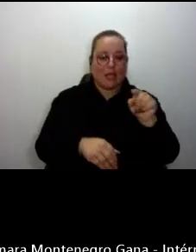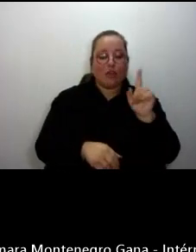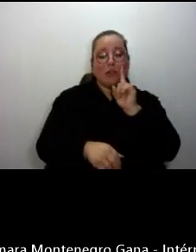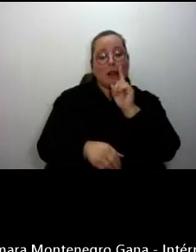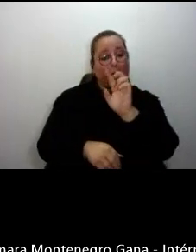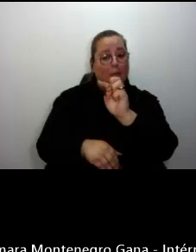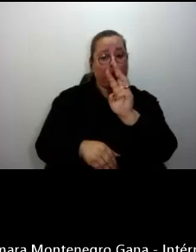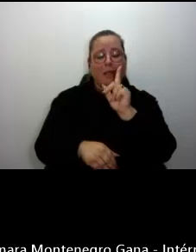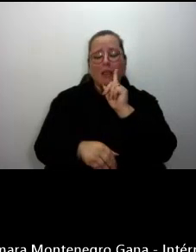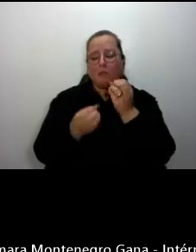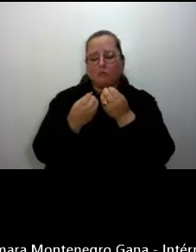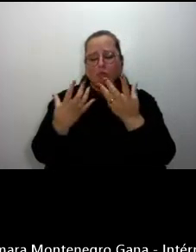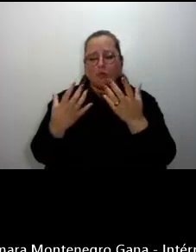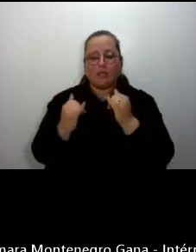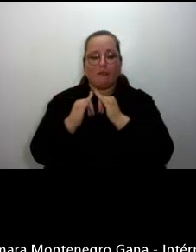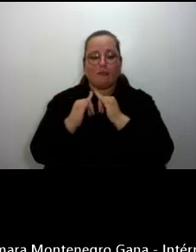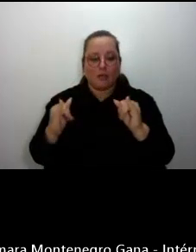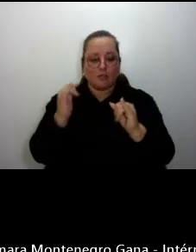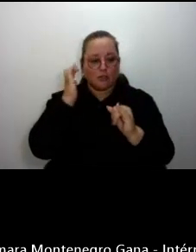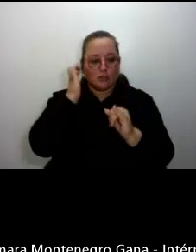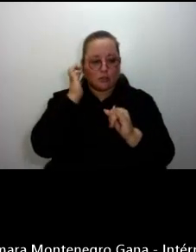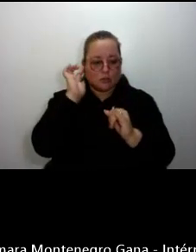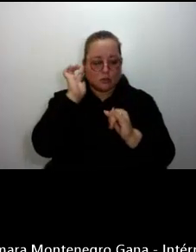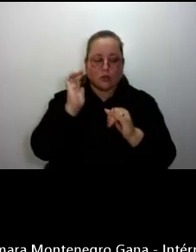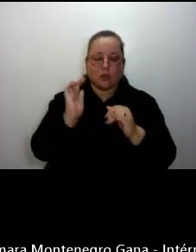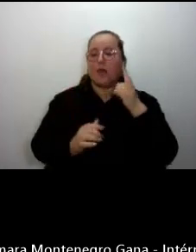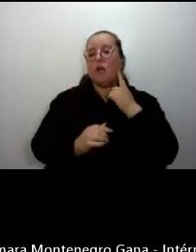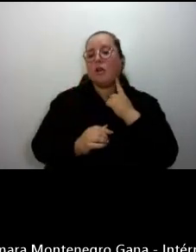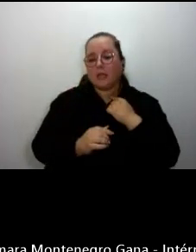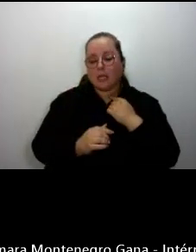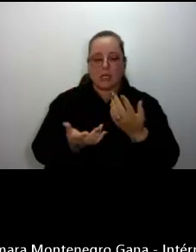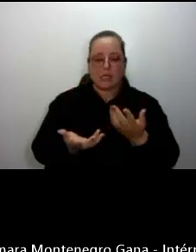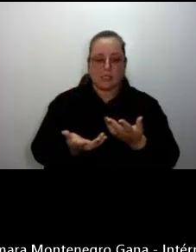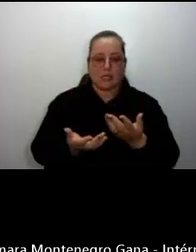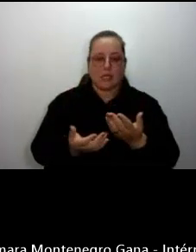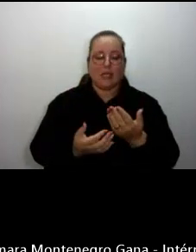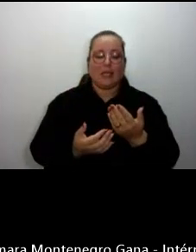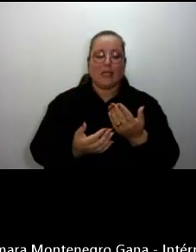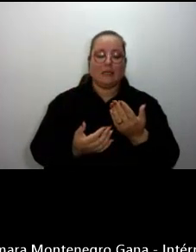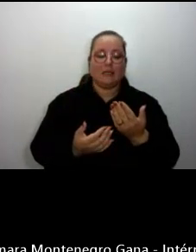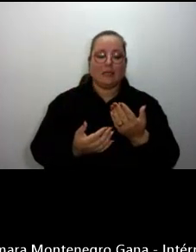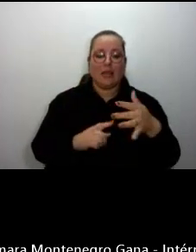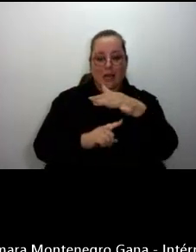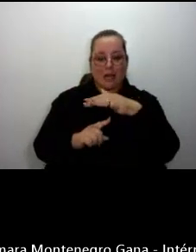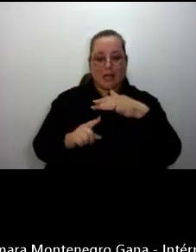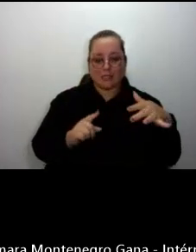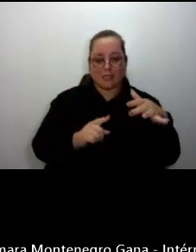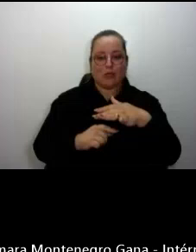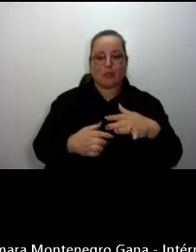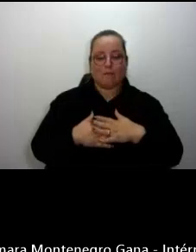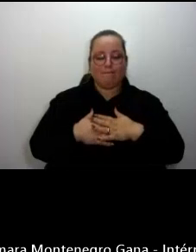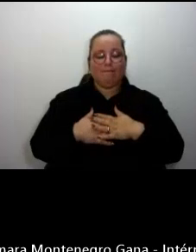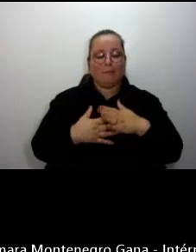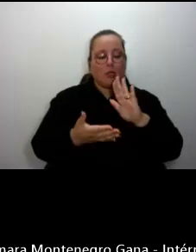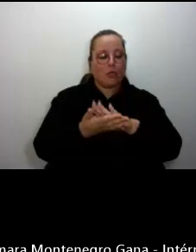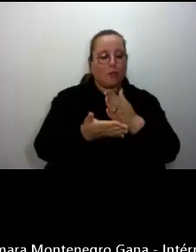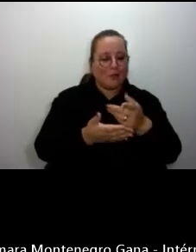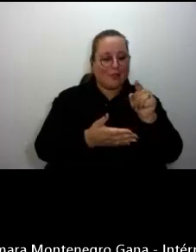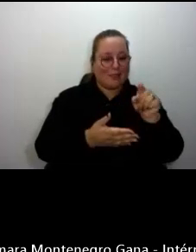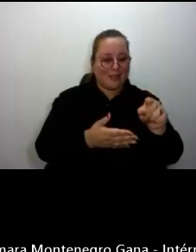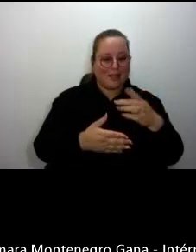información de los intereses, ¿verdad?, y las situaciones gratificantes de los estudiantes. Y eso también va a